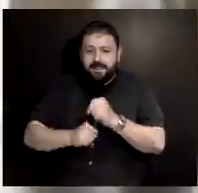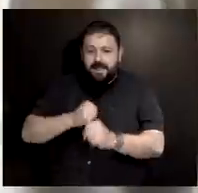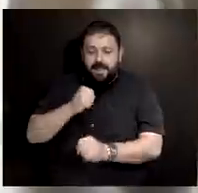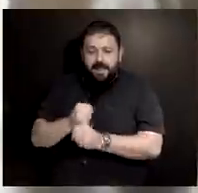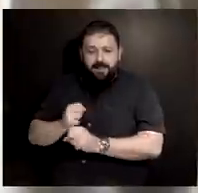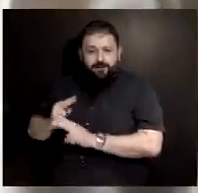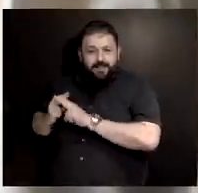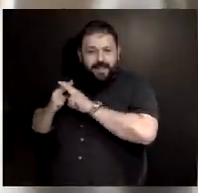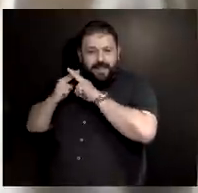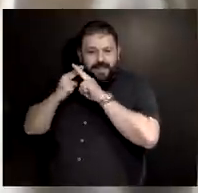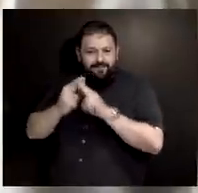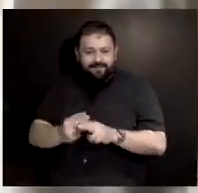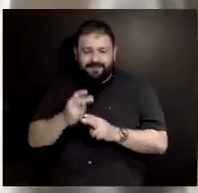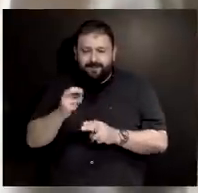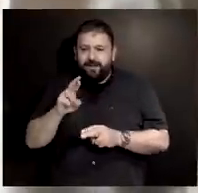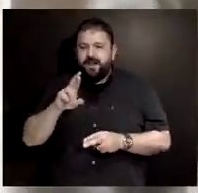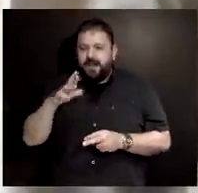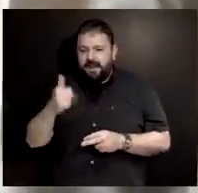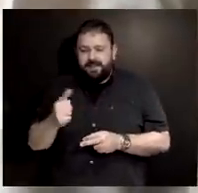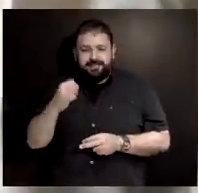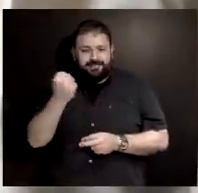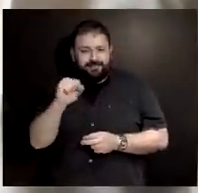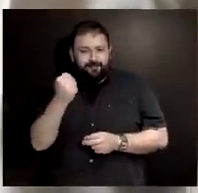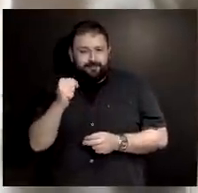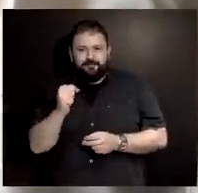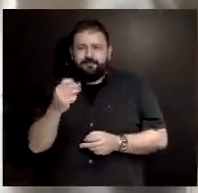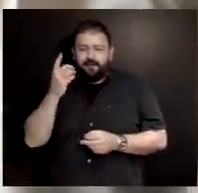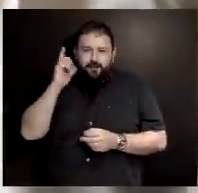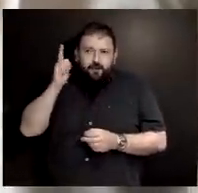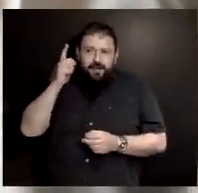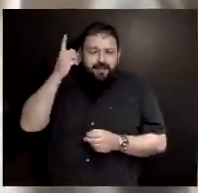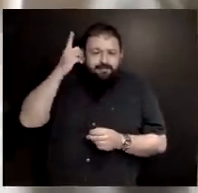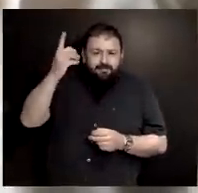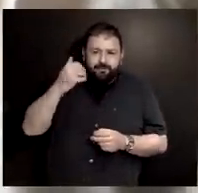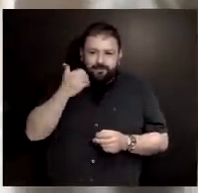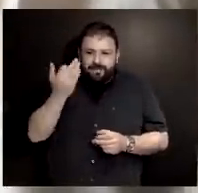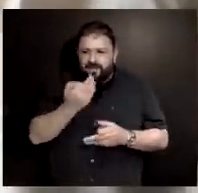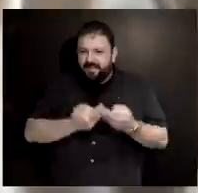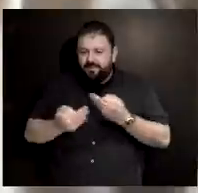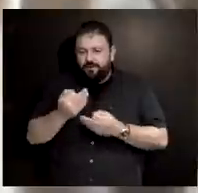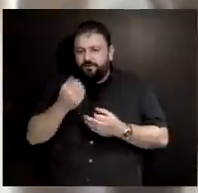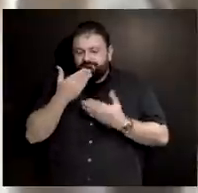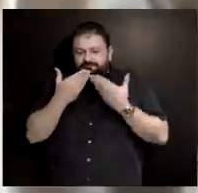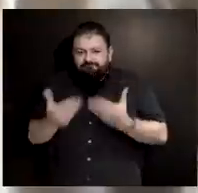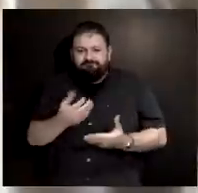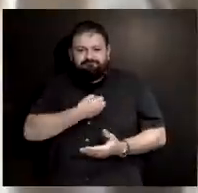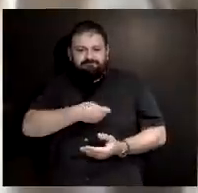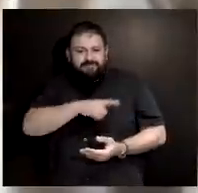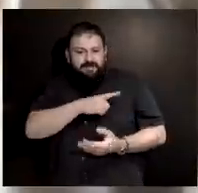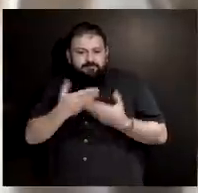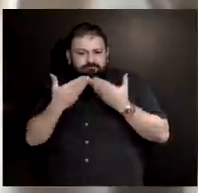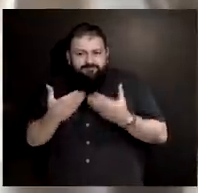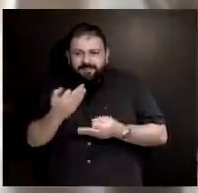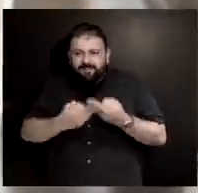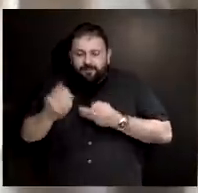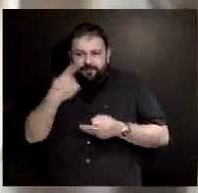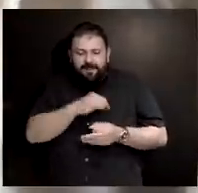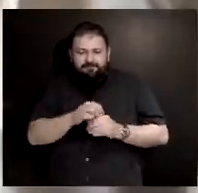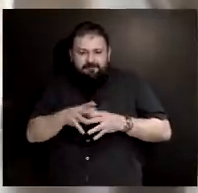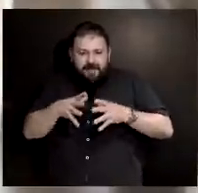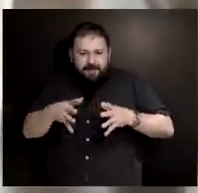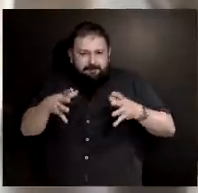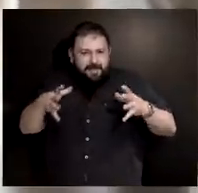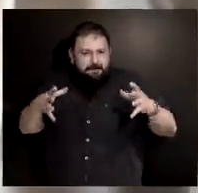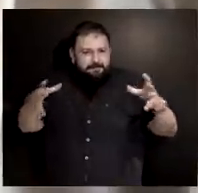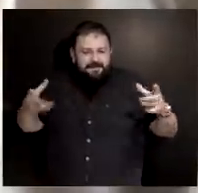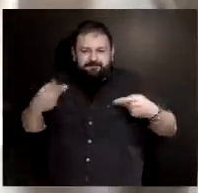septiembre, y que ojalá Dios quiera nos puedan dar permiso, la salud, para poder estar todos juntos, la mayor cantidad de